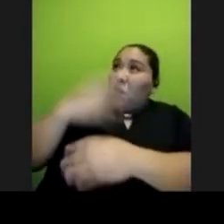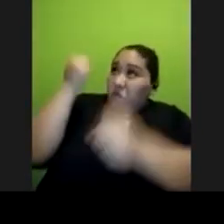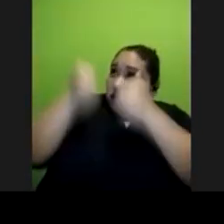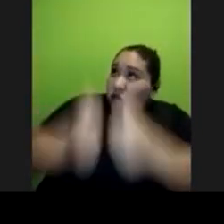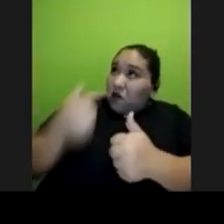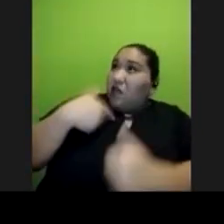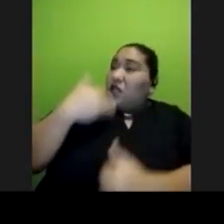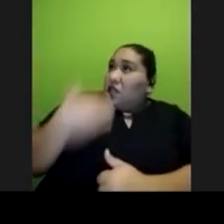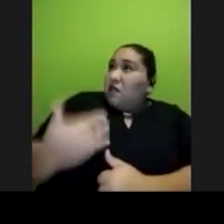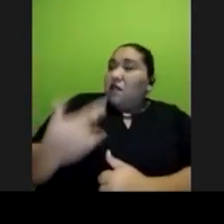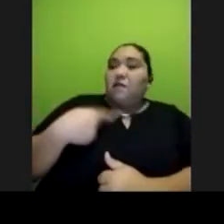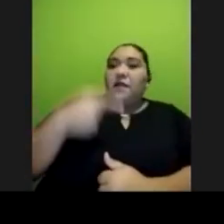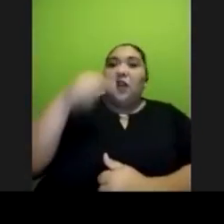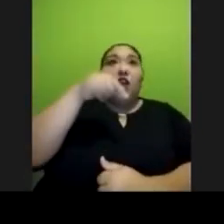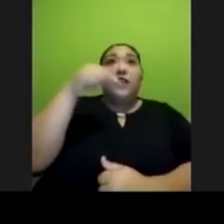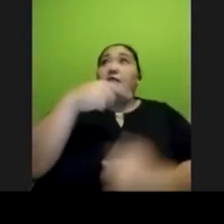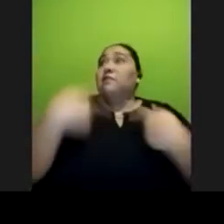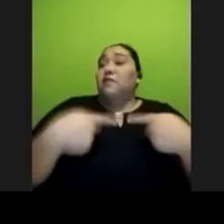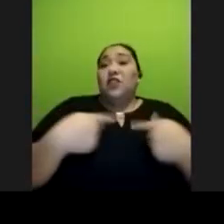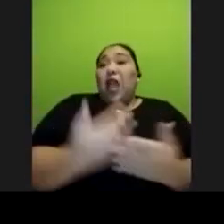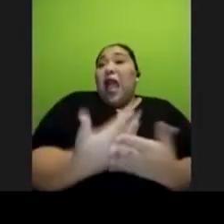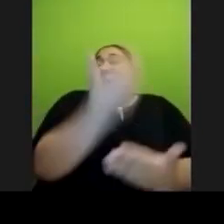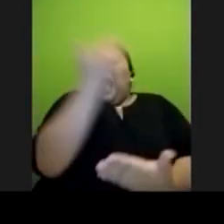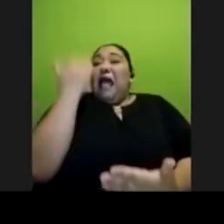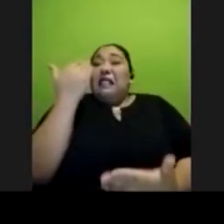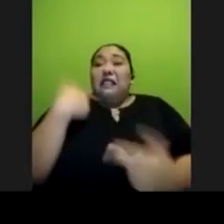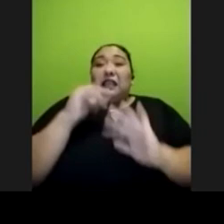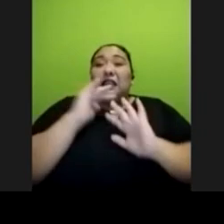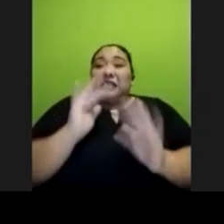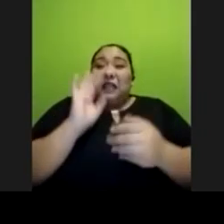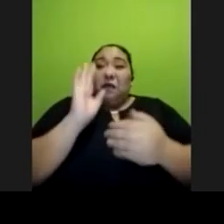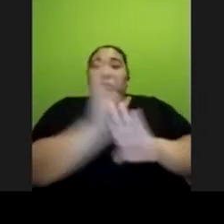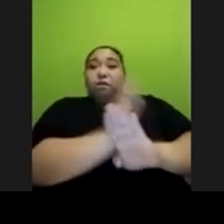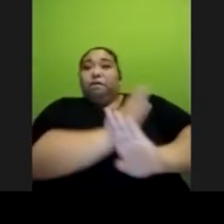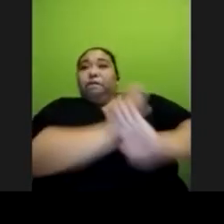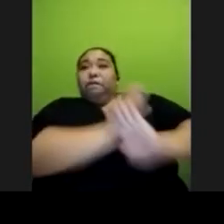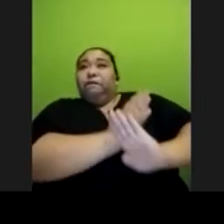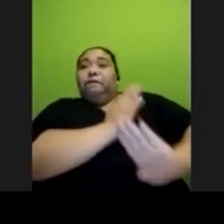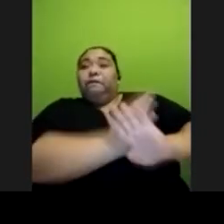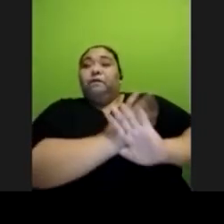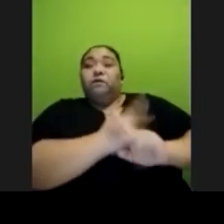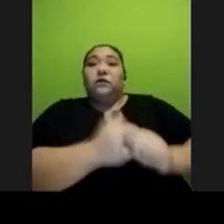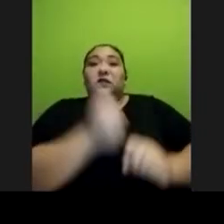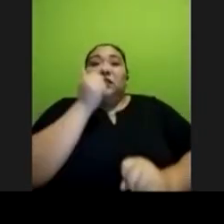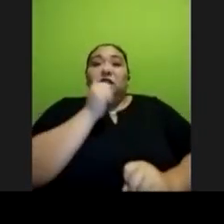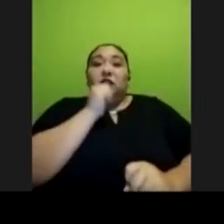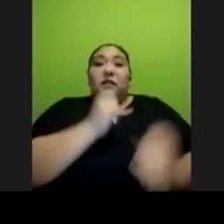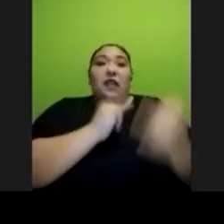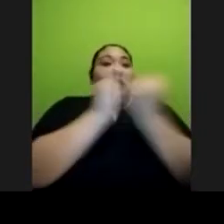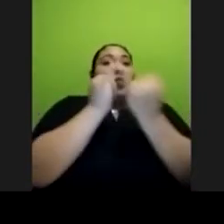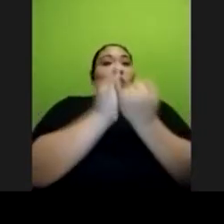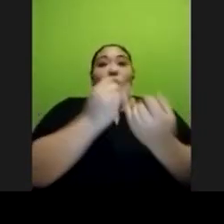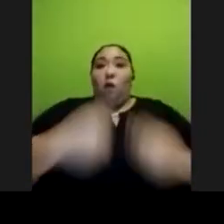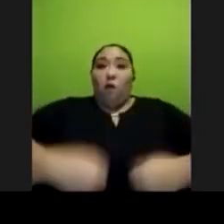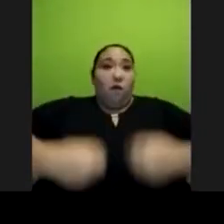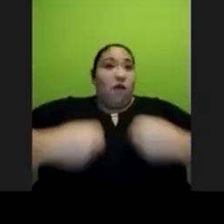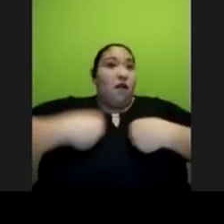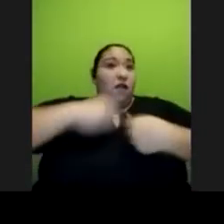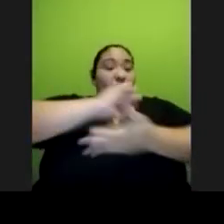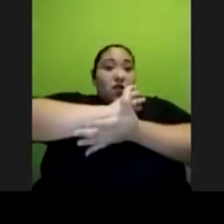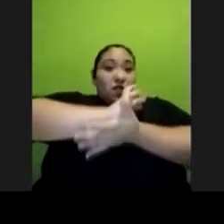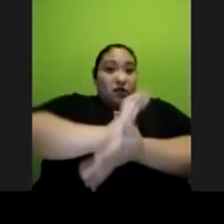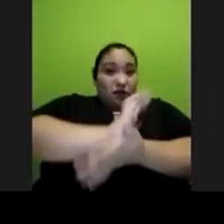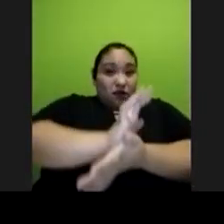violencia generalizada, de violaciones serias de derechos humanos y de la discriminación. Y que han tenido